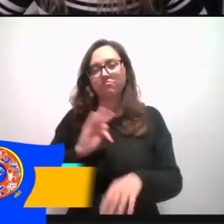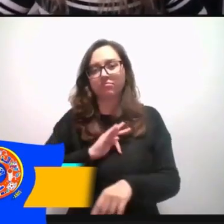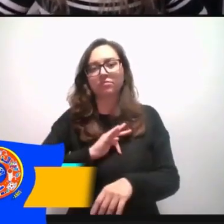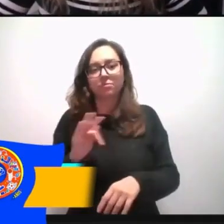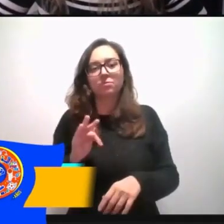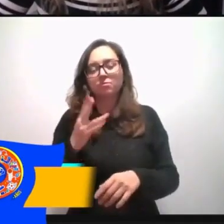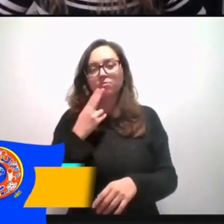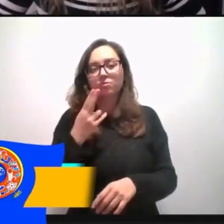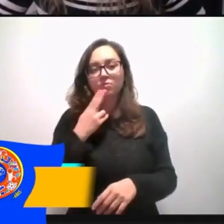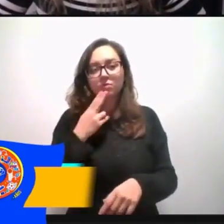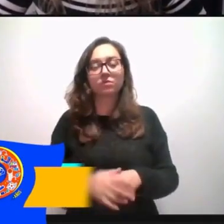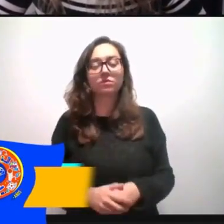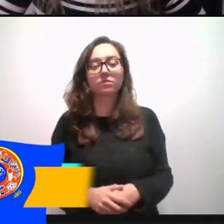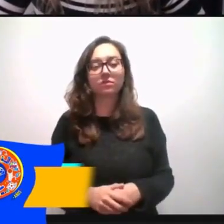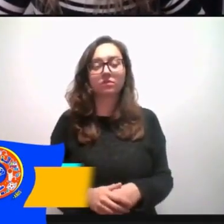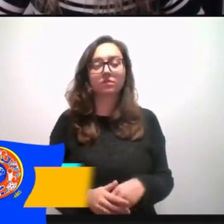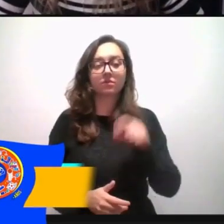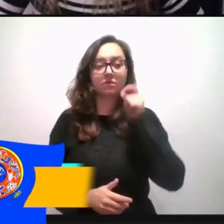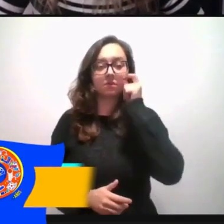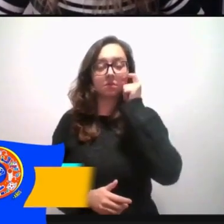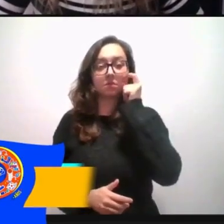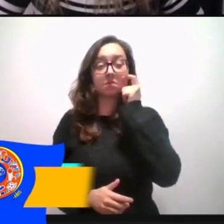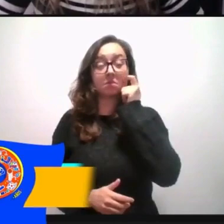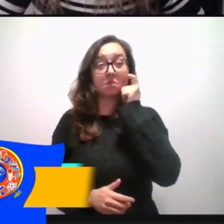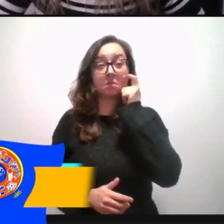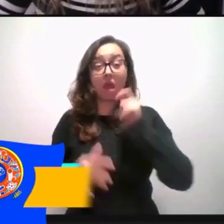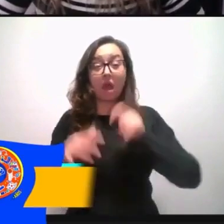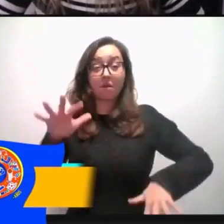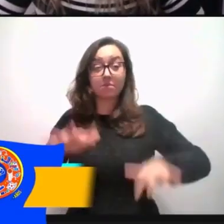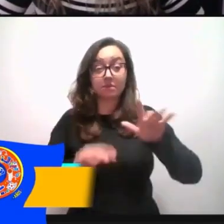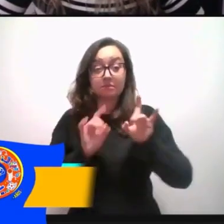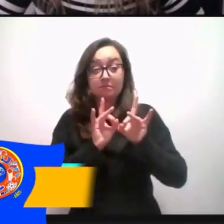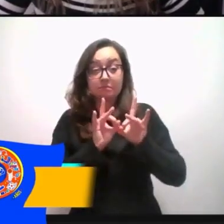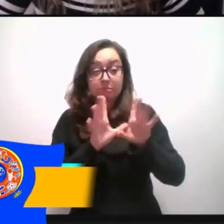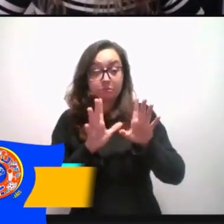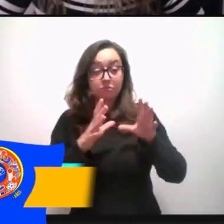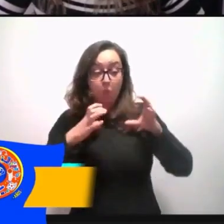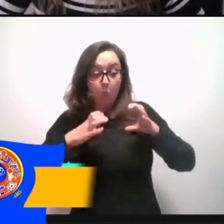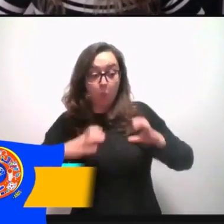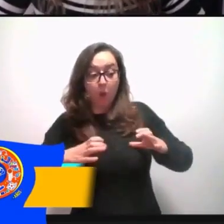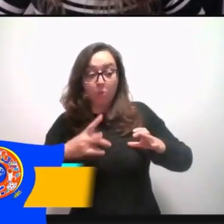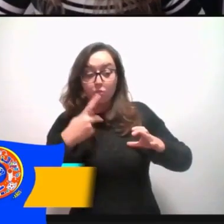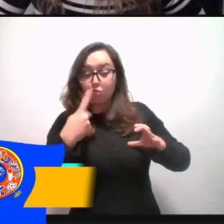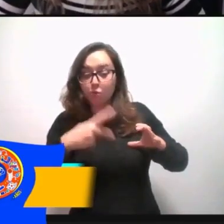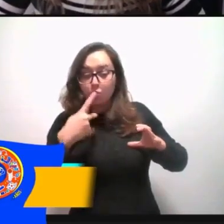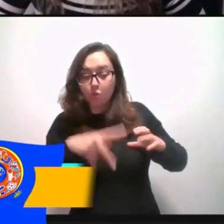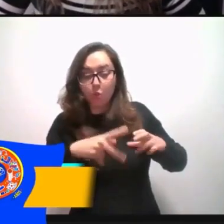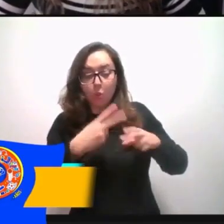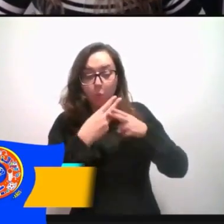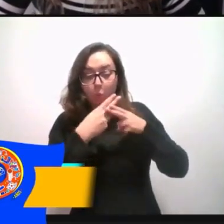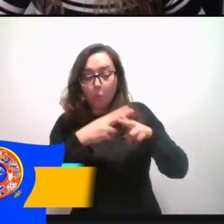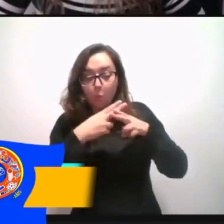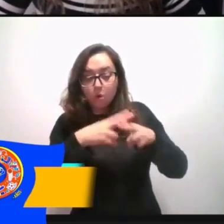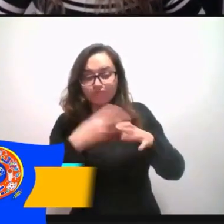ocasiones en que no se encuentra en el paciente hueso suficiente para hacer la reconstrucción sin